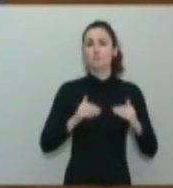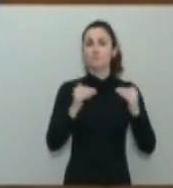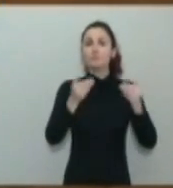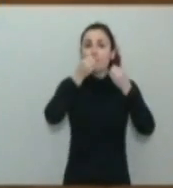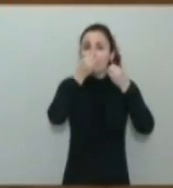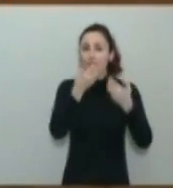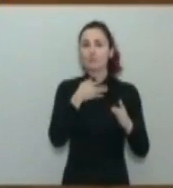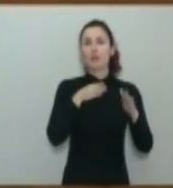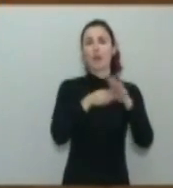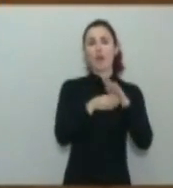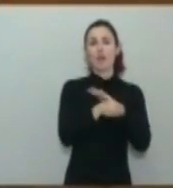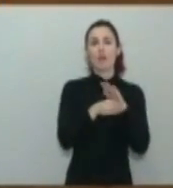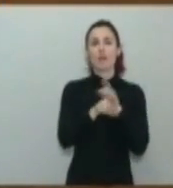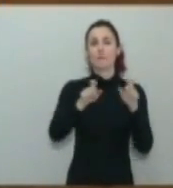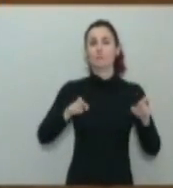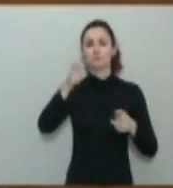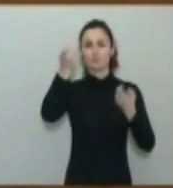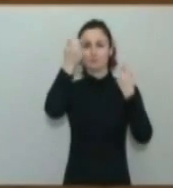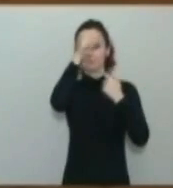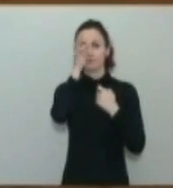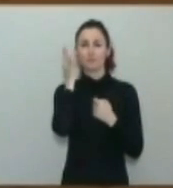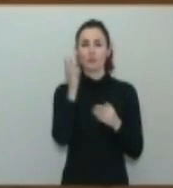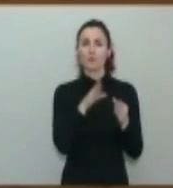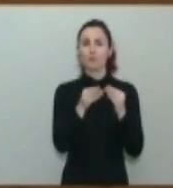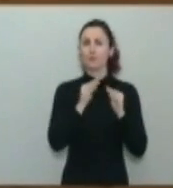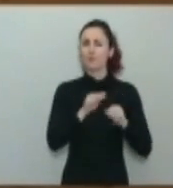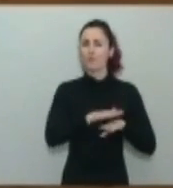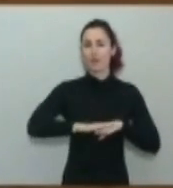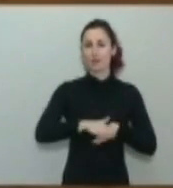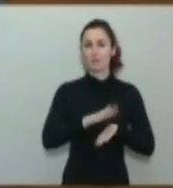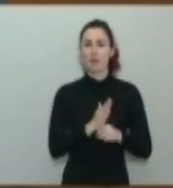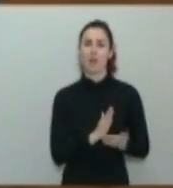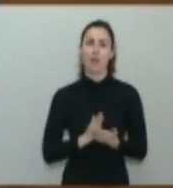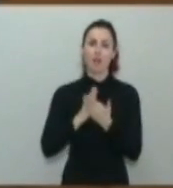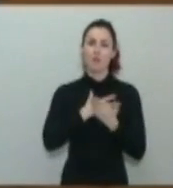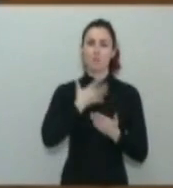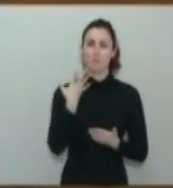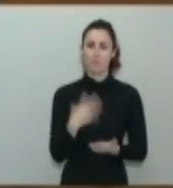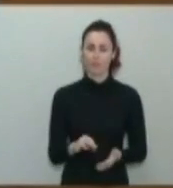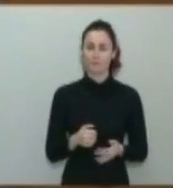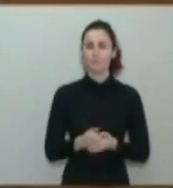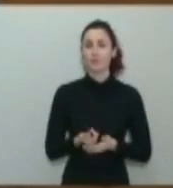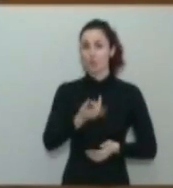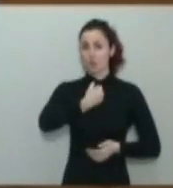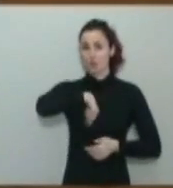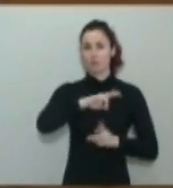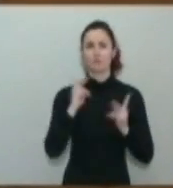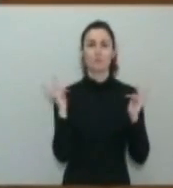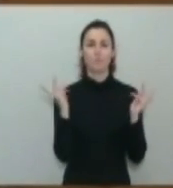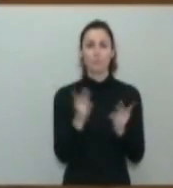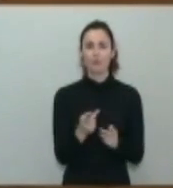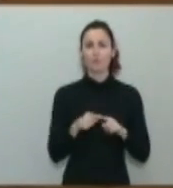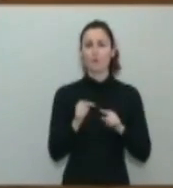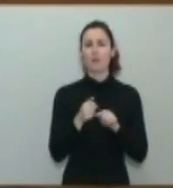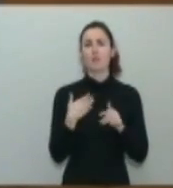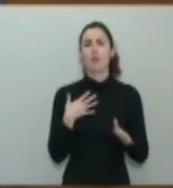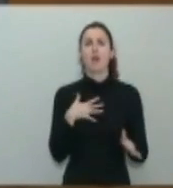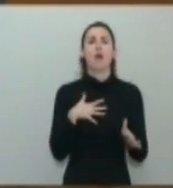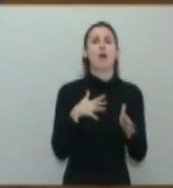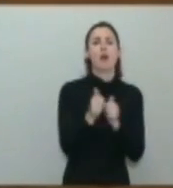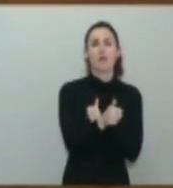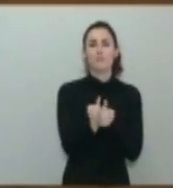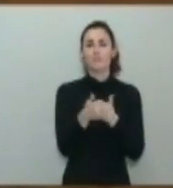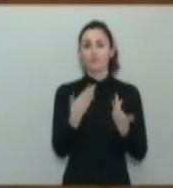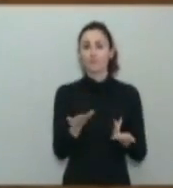efectiva en el acceso de todo el alumnado al material imprescindible para la educación. Para nosotros estos recortes, ya lo adelanto,